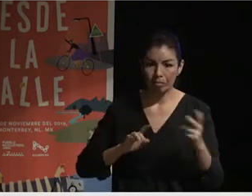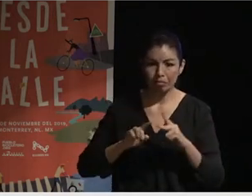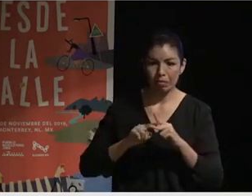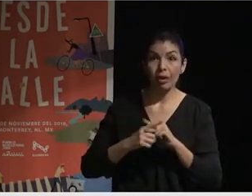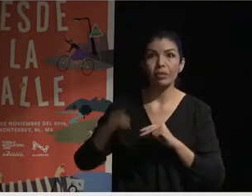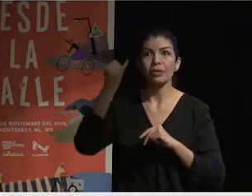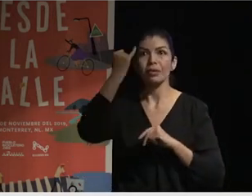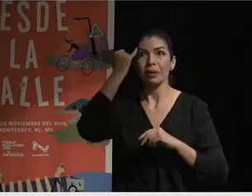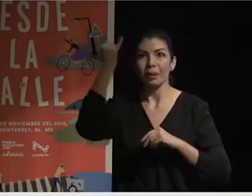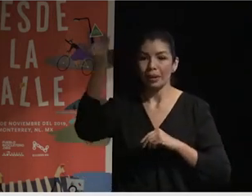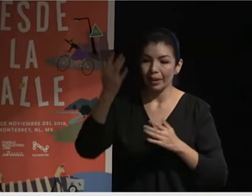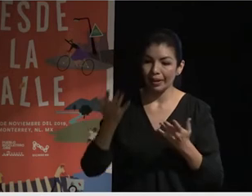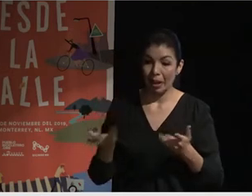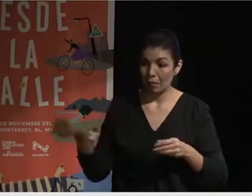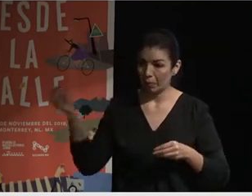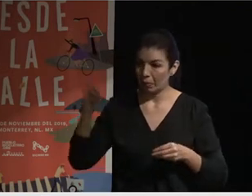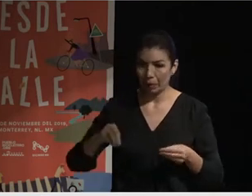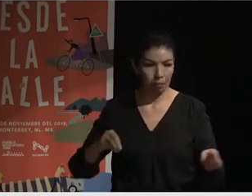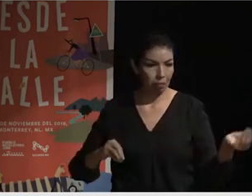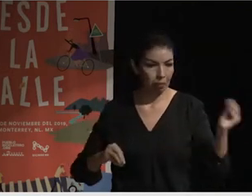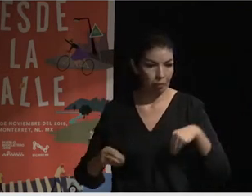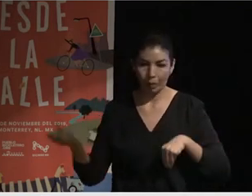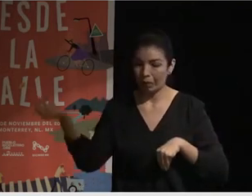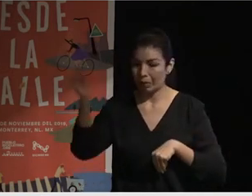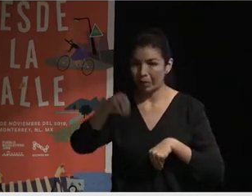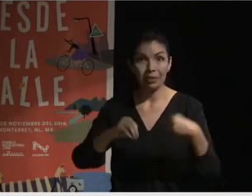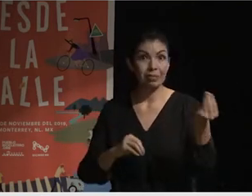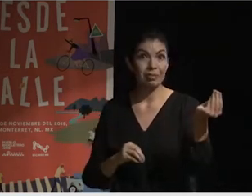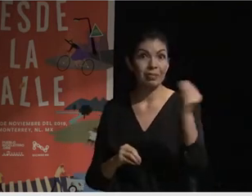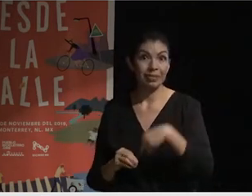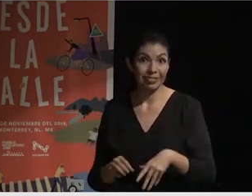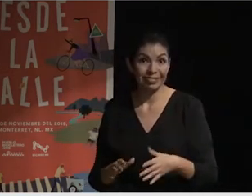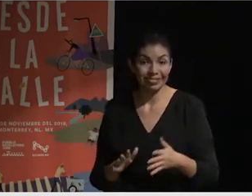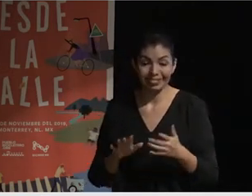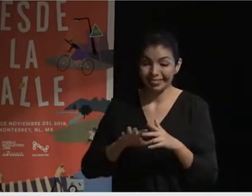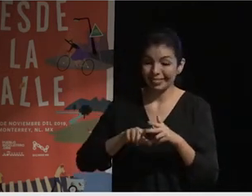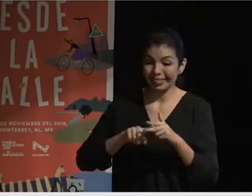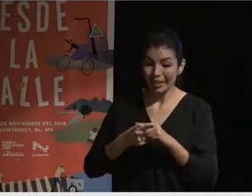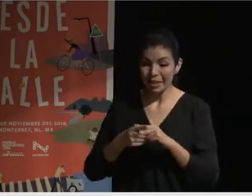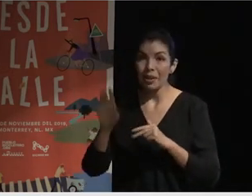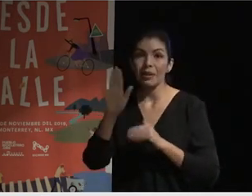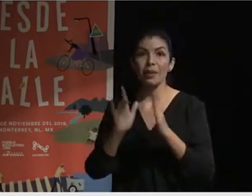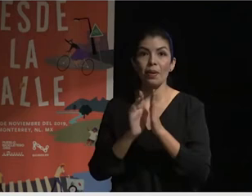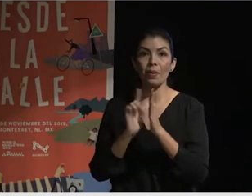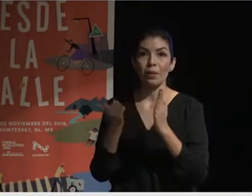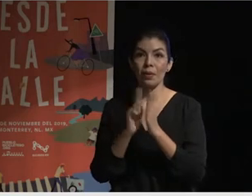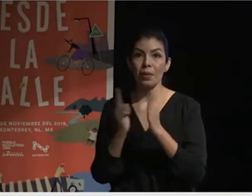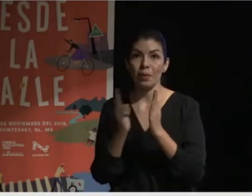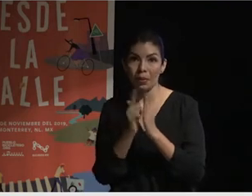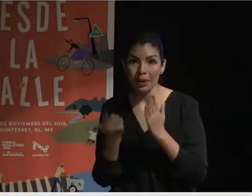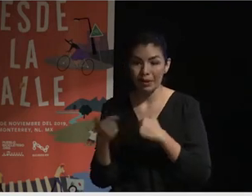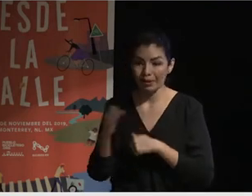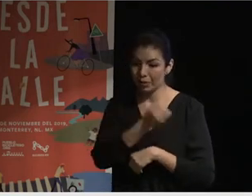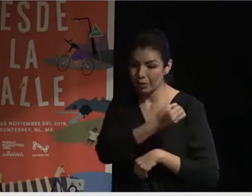que hacer todo un trabajo de poner orden y publicar un librito que estaba ahí en 2008 y decir, a ver, porque se vuelve muy complejo,